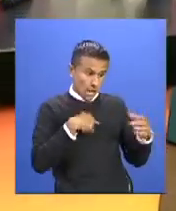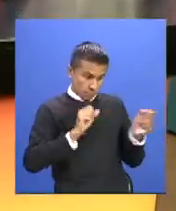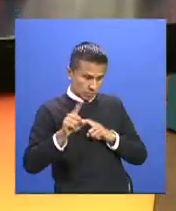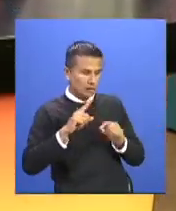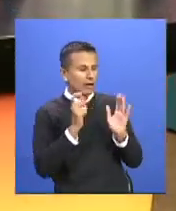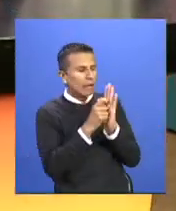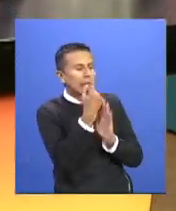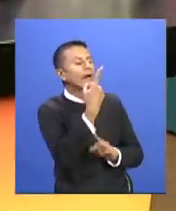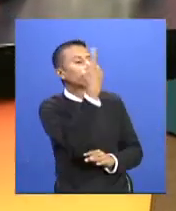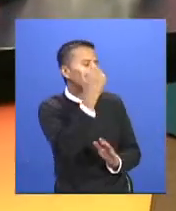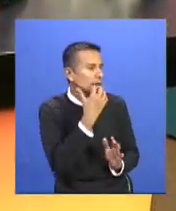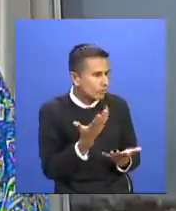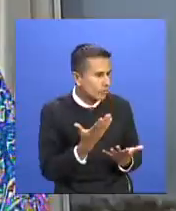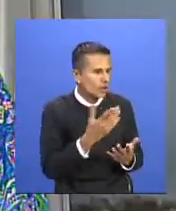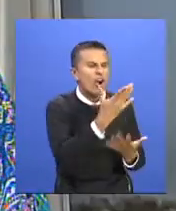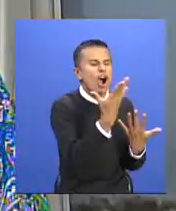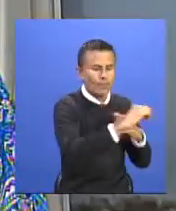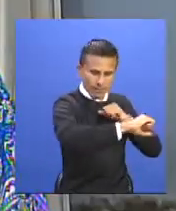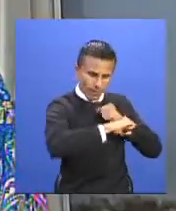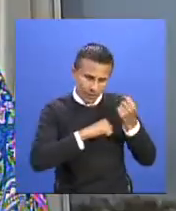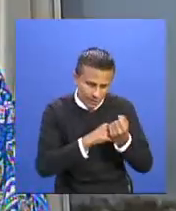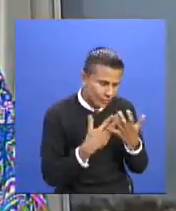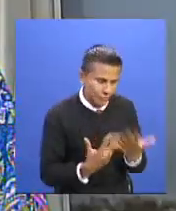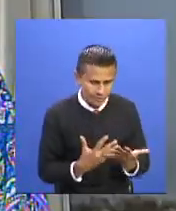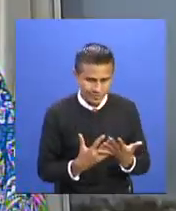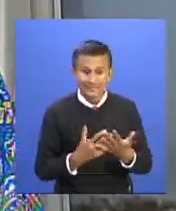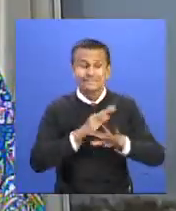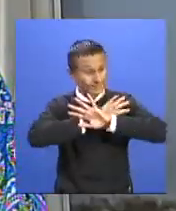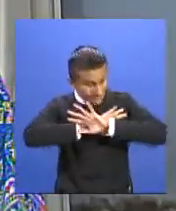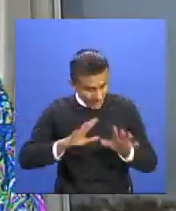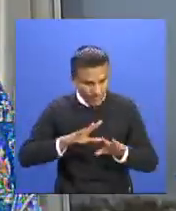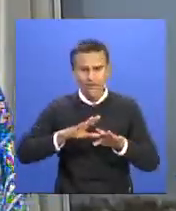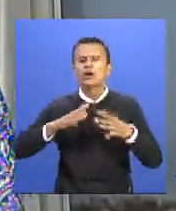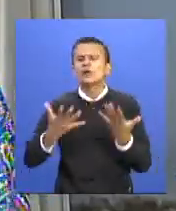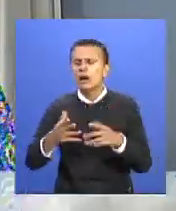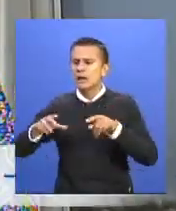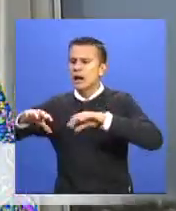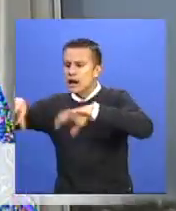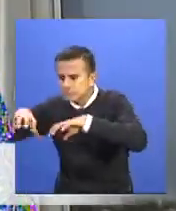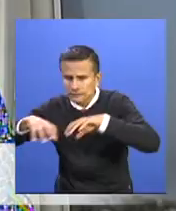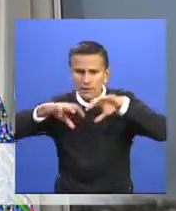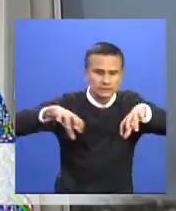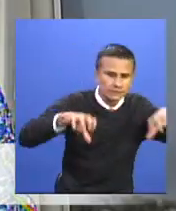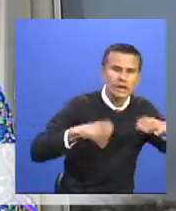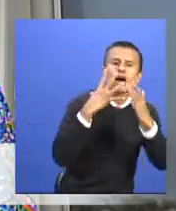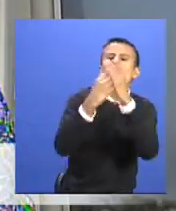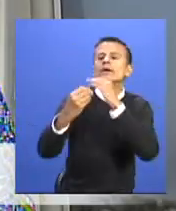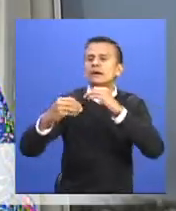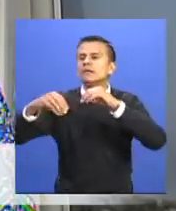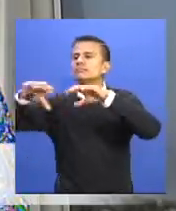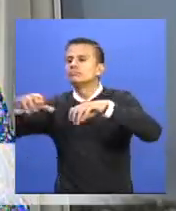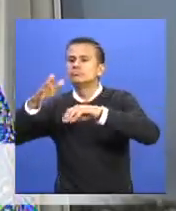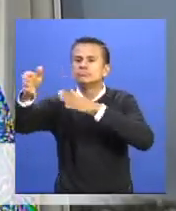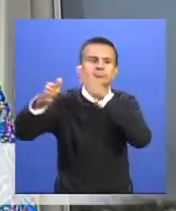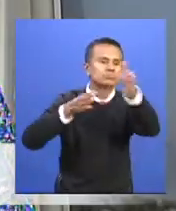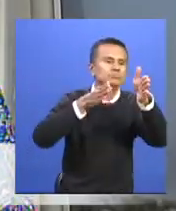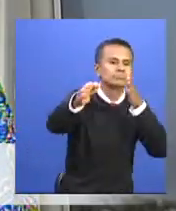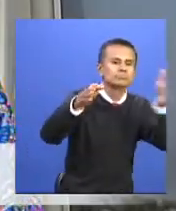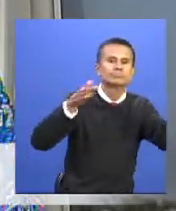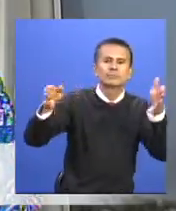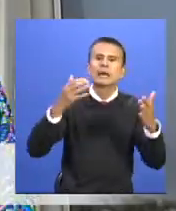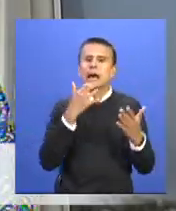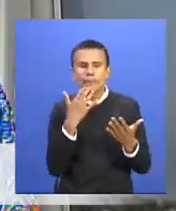Y luego de esto ver cuáles son los campos de acción para poder proyectar esa comunicación afuera. ¿Cómo voy a llegarle